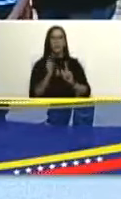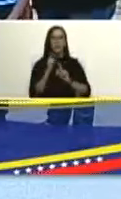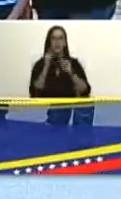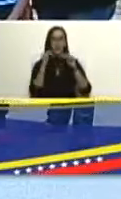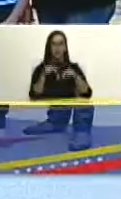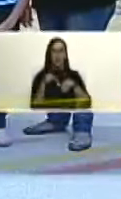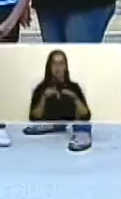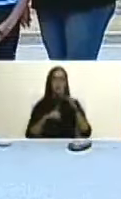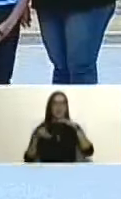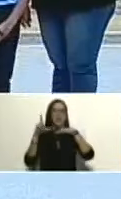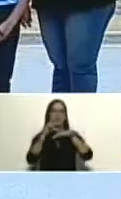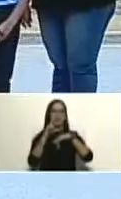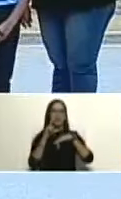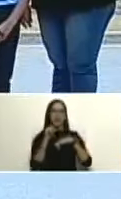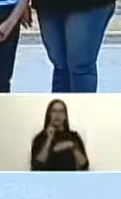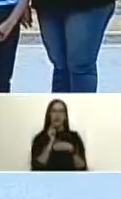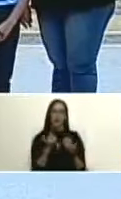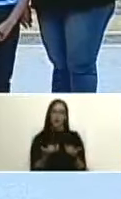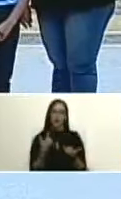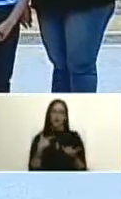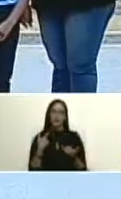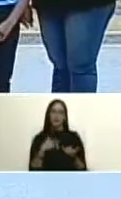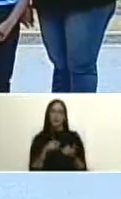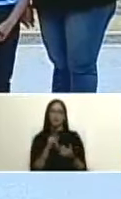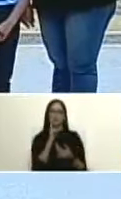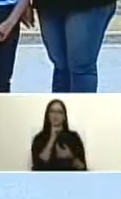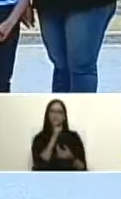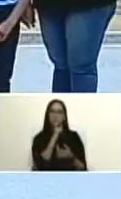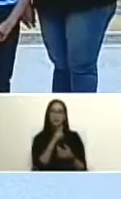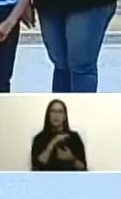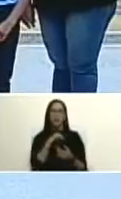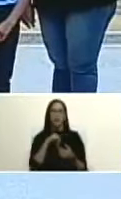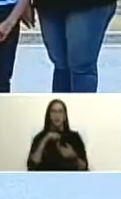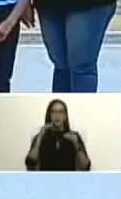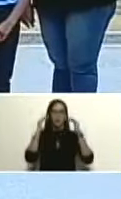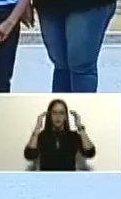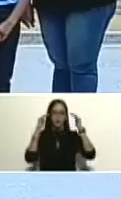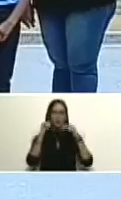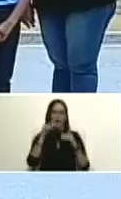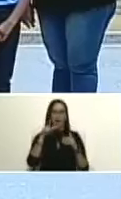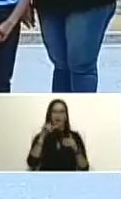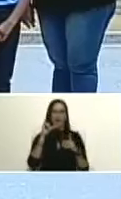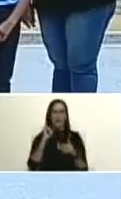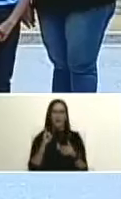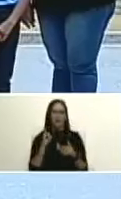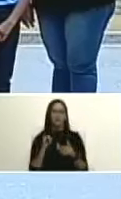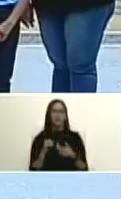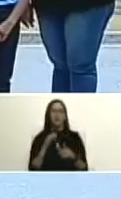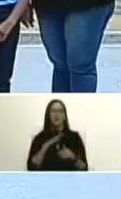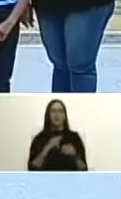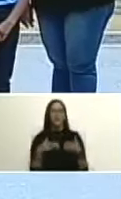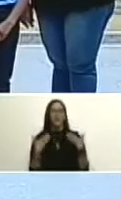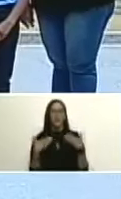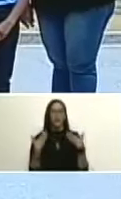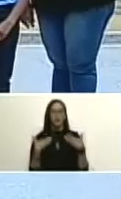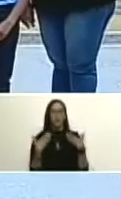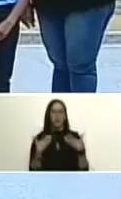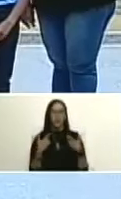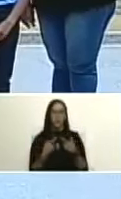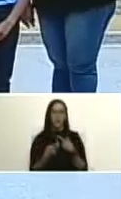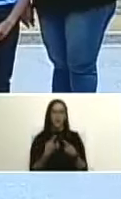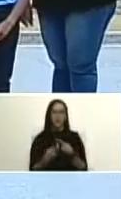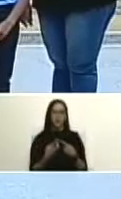Liceo Ejido, que ahora lleva por epónimo a nuestro gigante, Alí Rodríguez Araque. Estamos muy contentos por las cosas